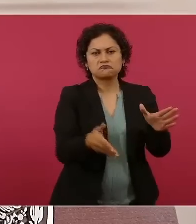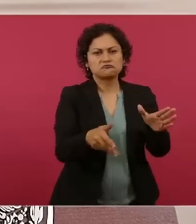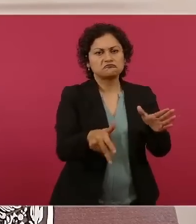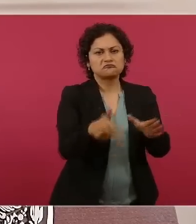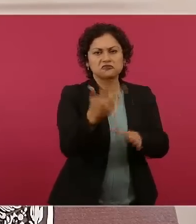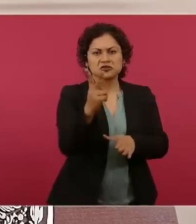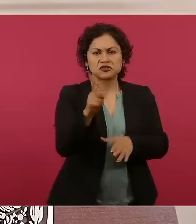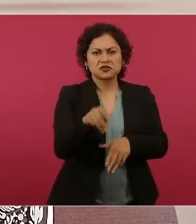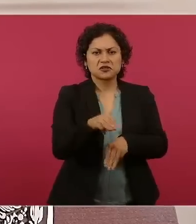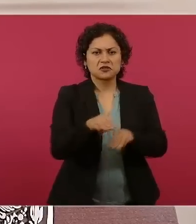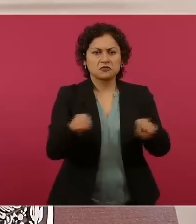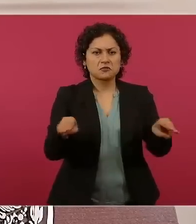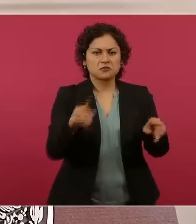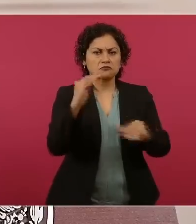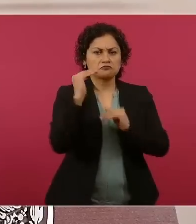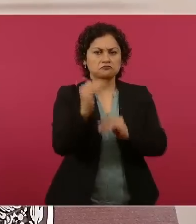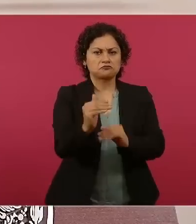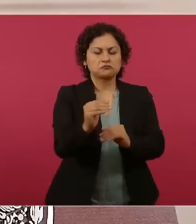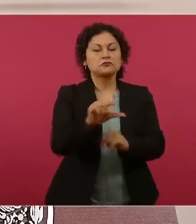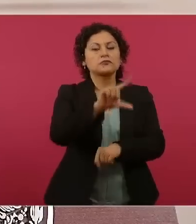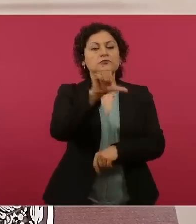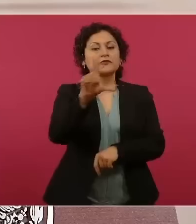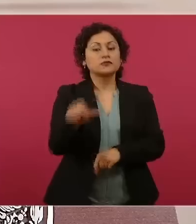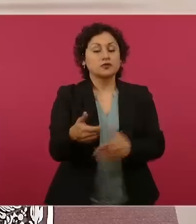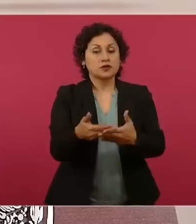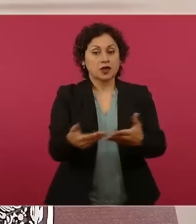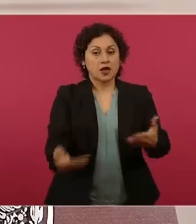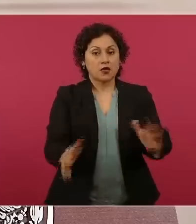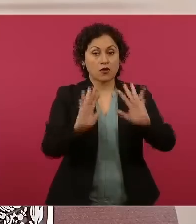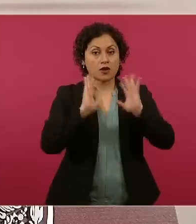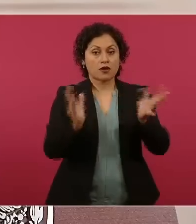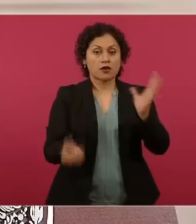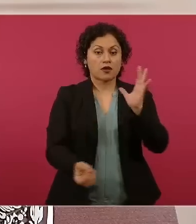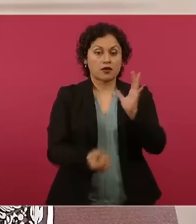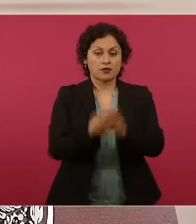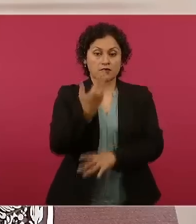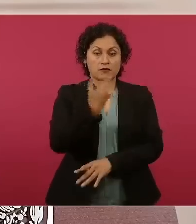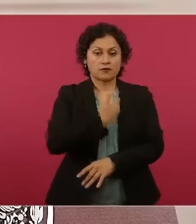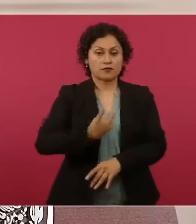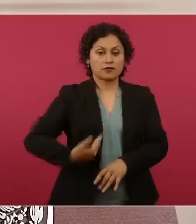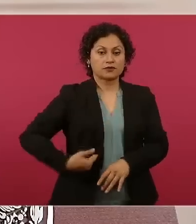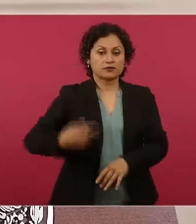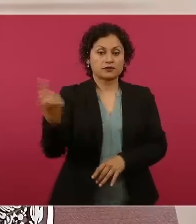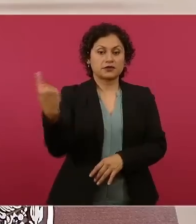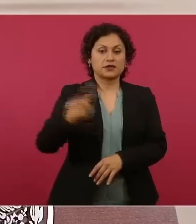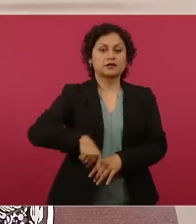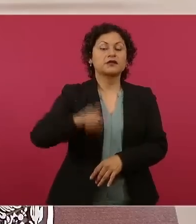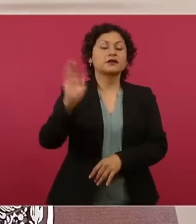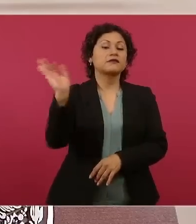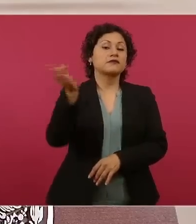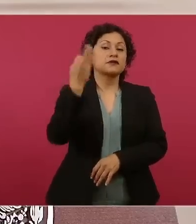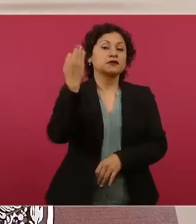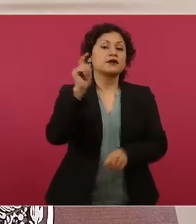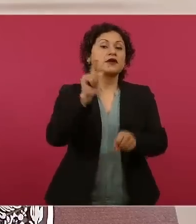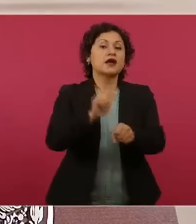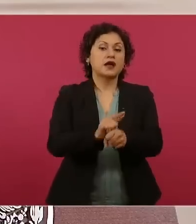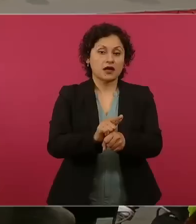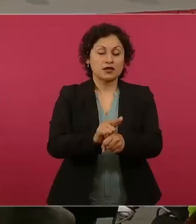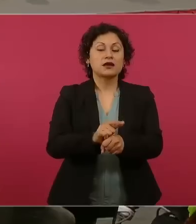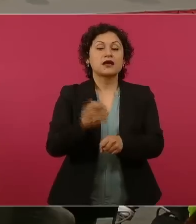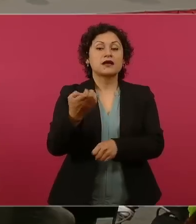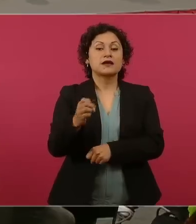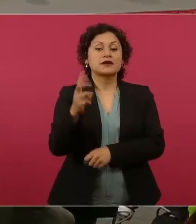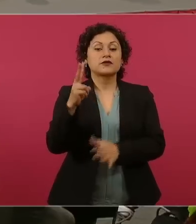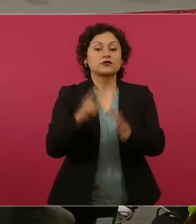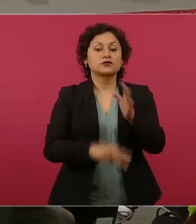kilómetros. Sin embargo, por instrucciones presidenciales del Ejecutivo Federal, en enero de 2020